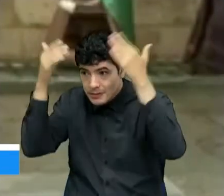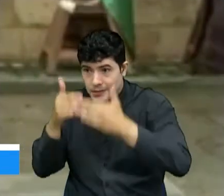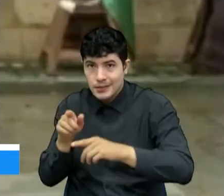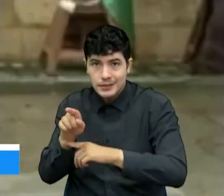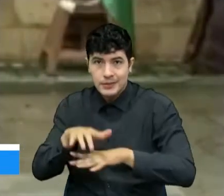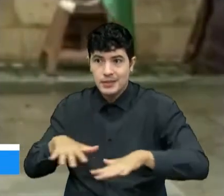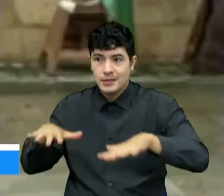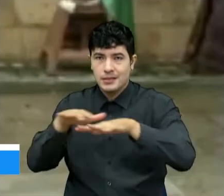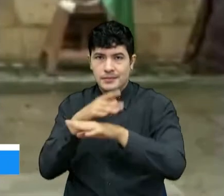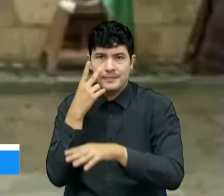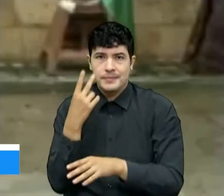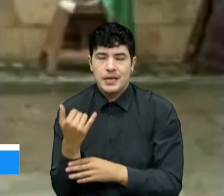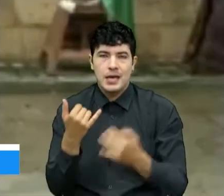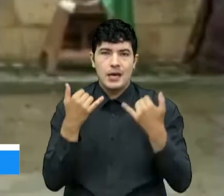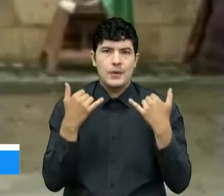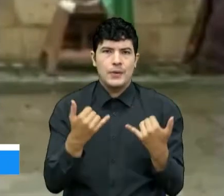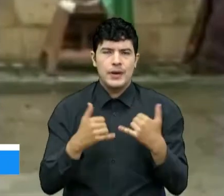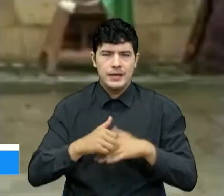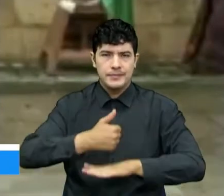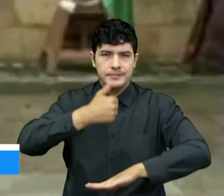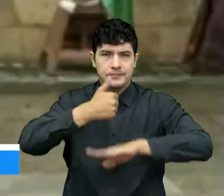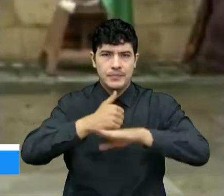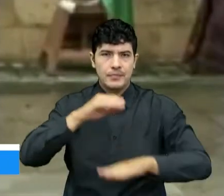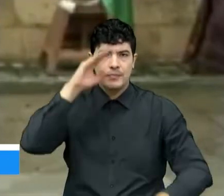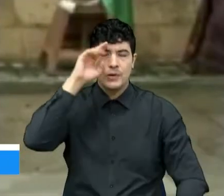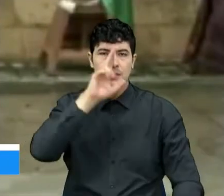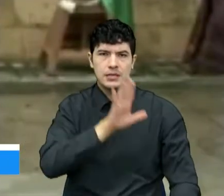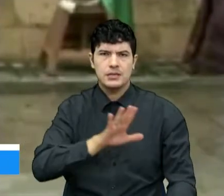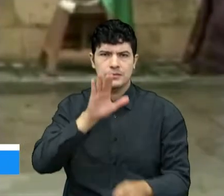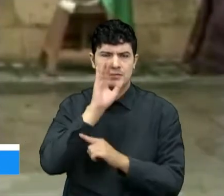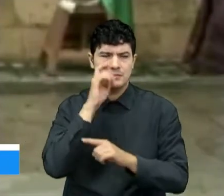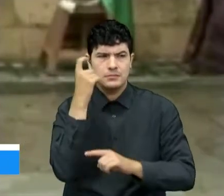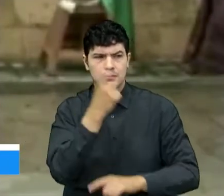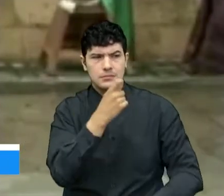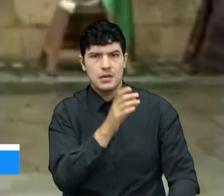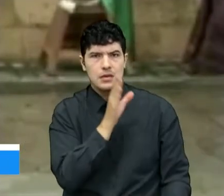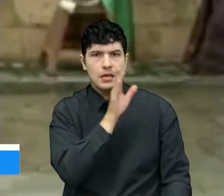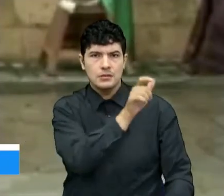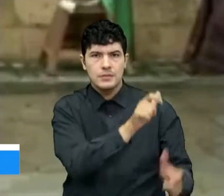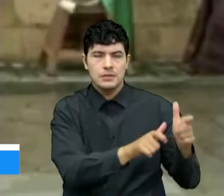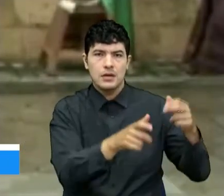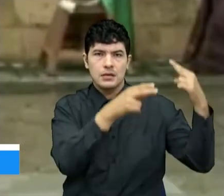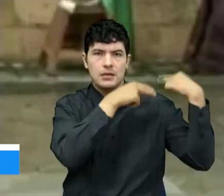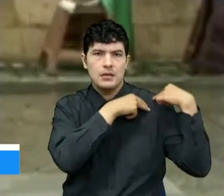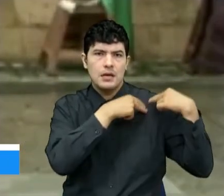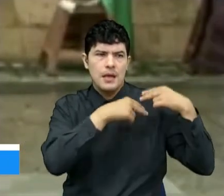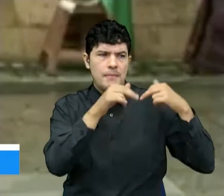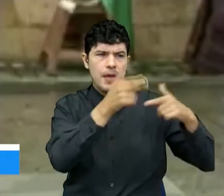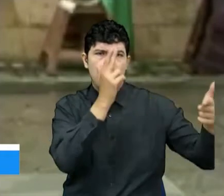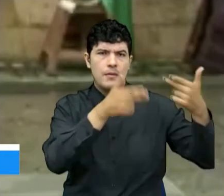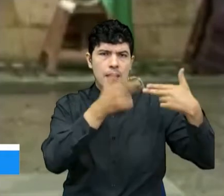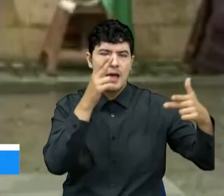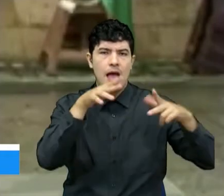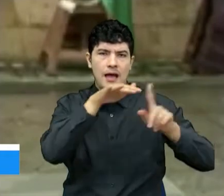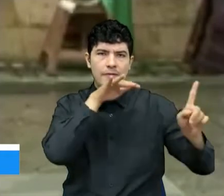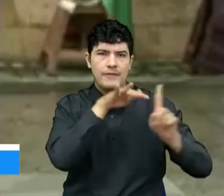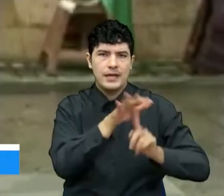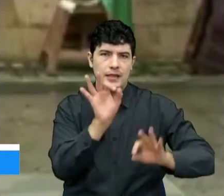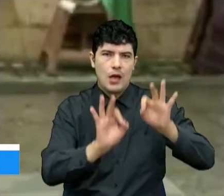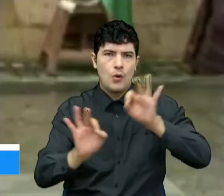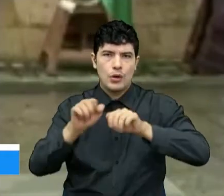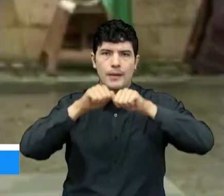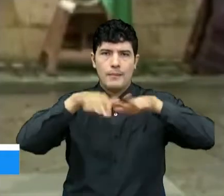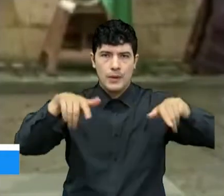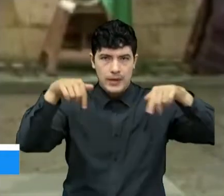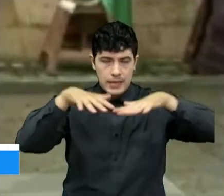zona. Las autoridades en este momento buscan a los responsables de este hecho que alteró el orden público en esta zona del departamento de